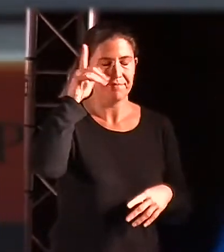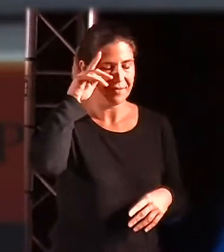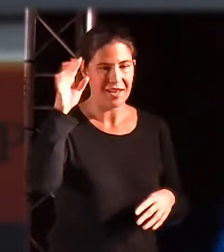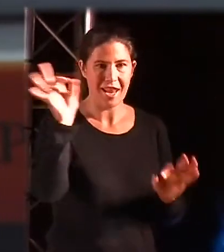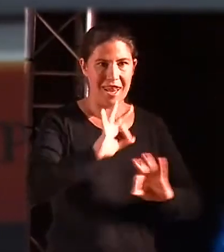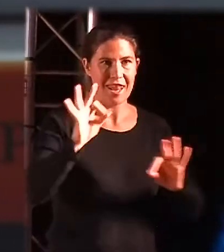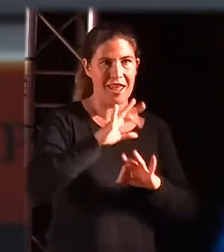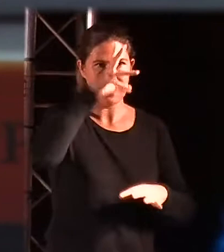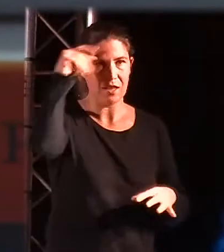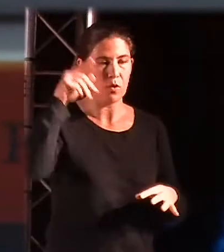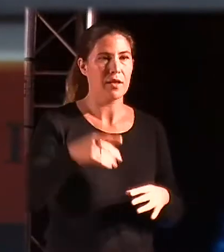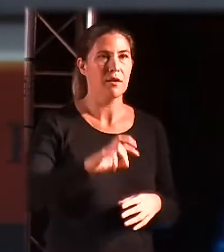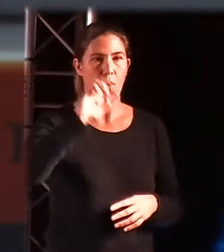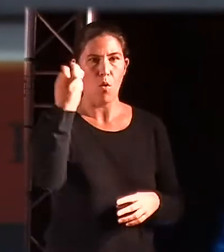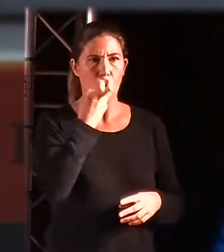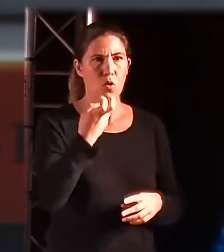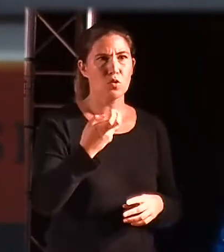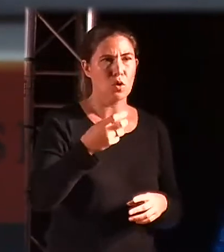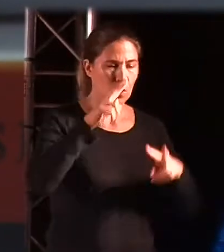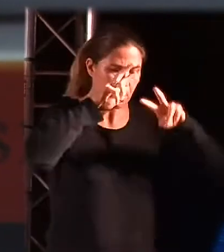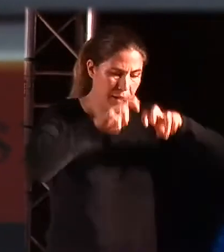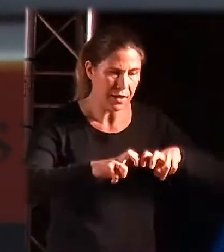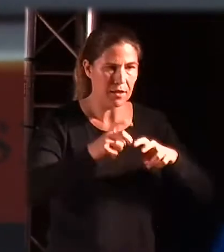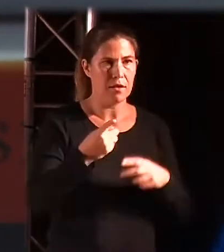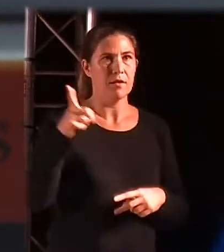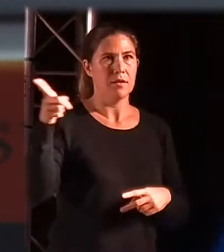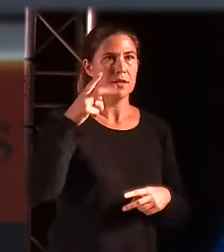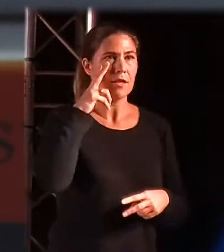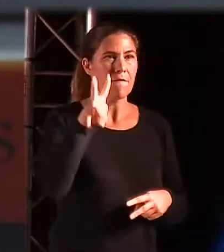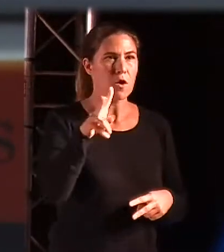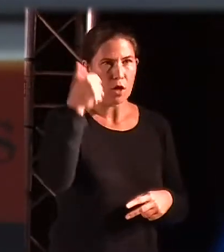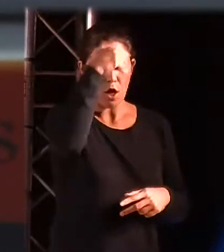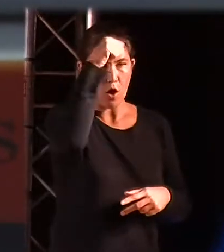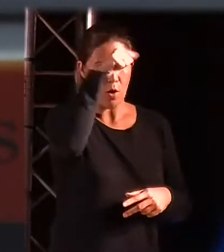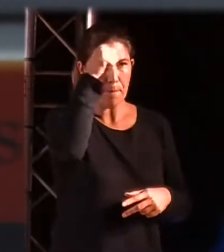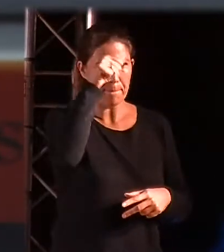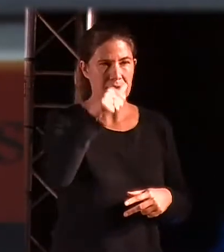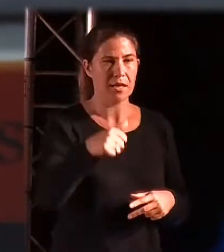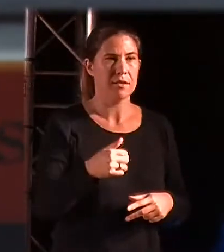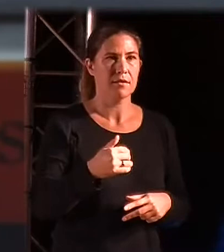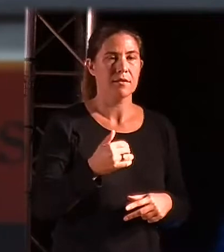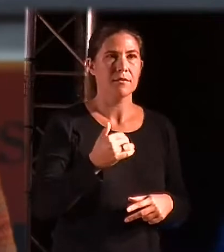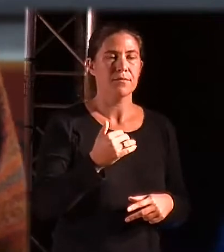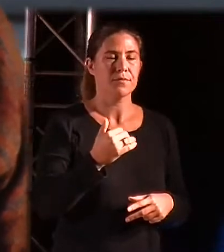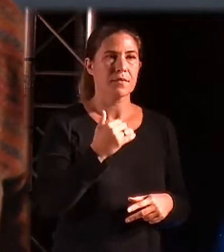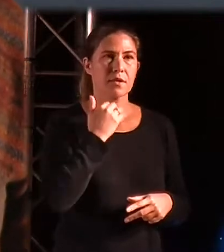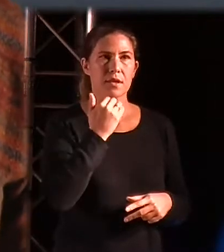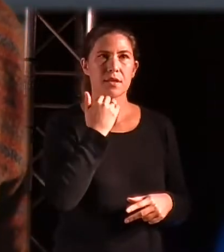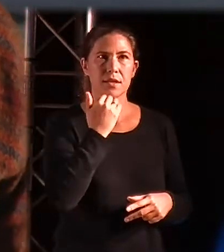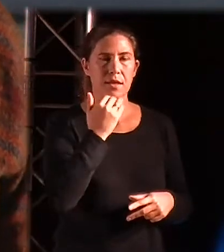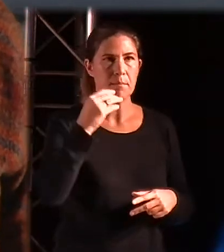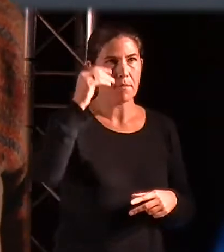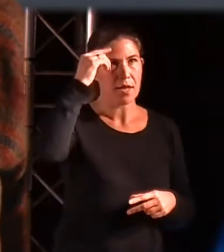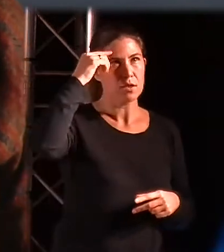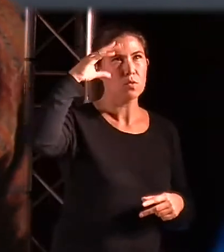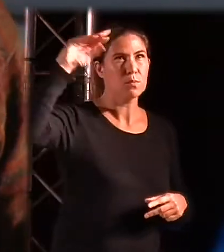acuerda. En otro estudio relacionado con esto, se vio que los hombres sistemáticamente sobrevaloran su